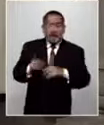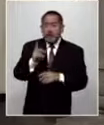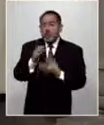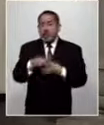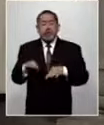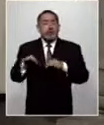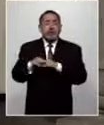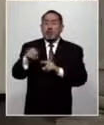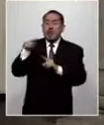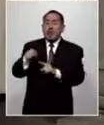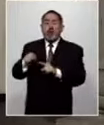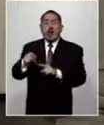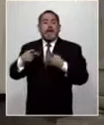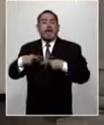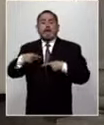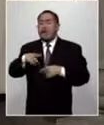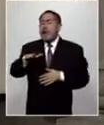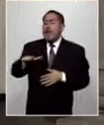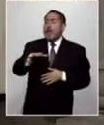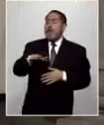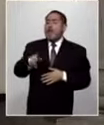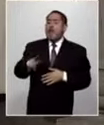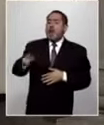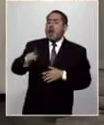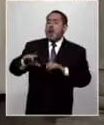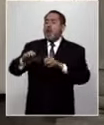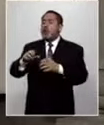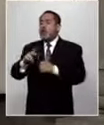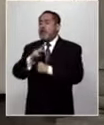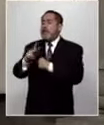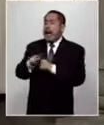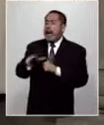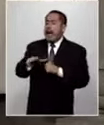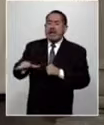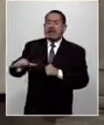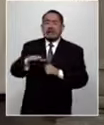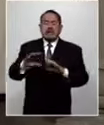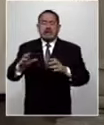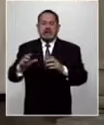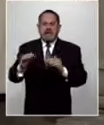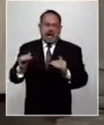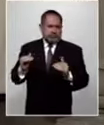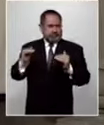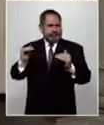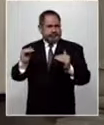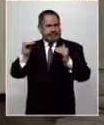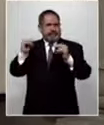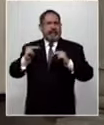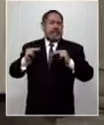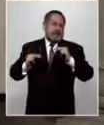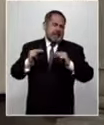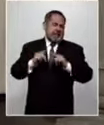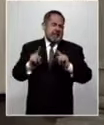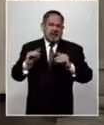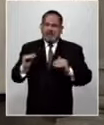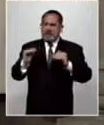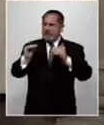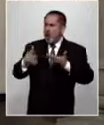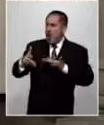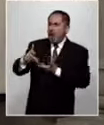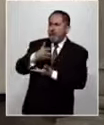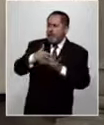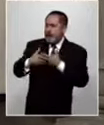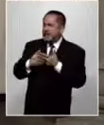que los pueblos logren un nivel distinto de